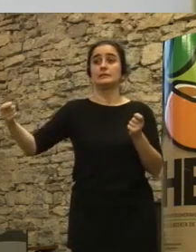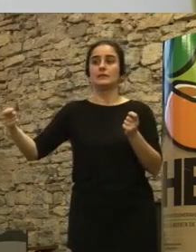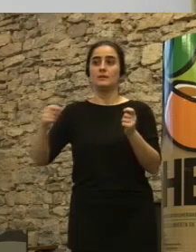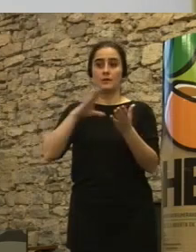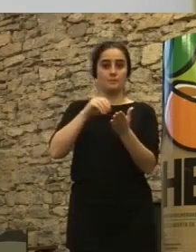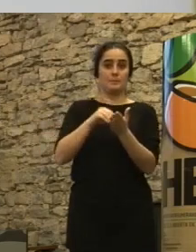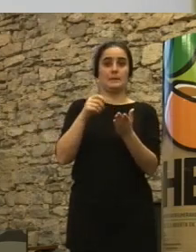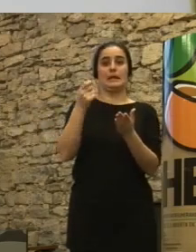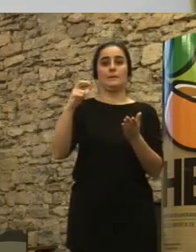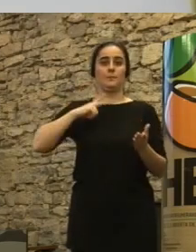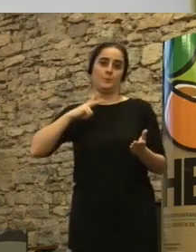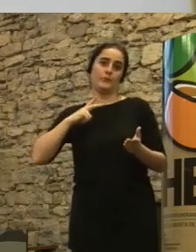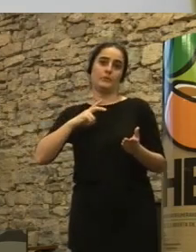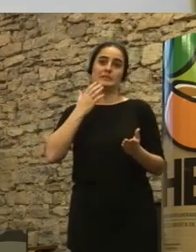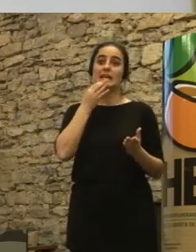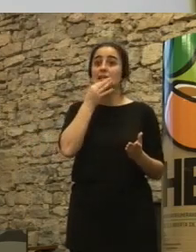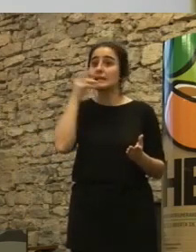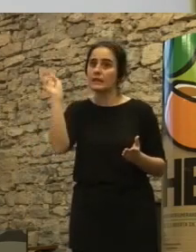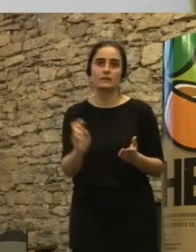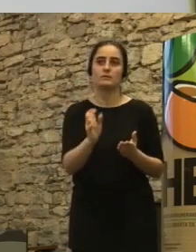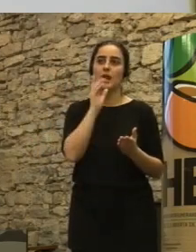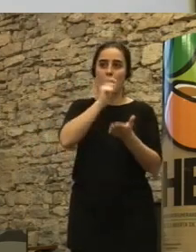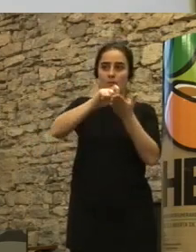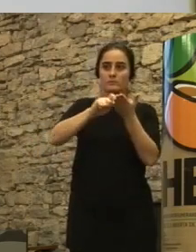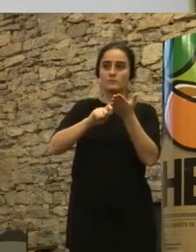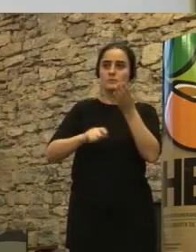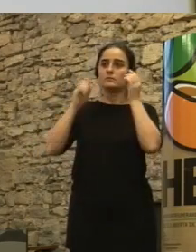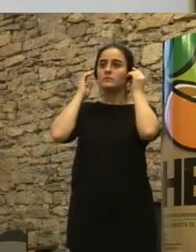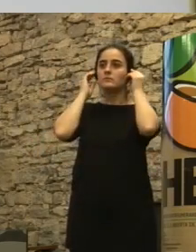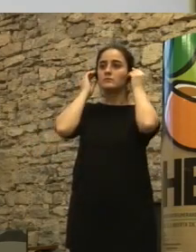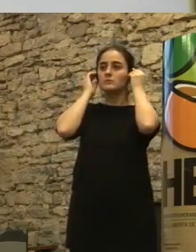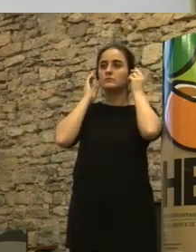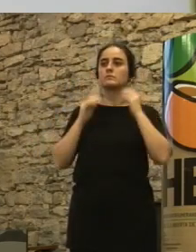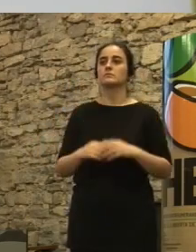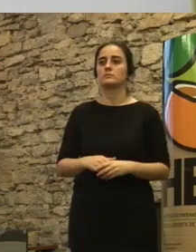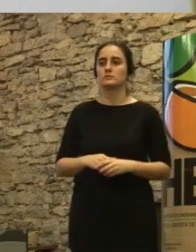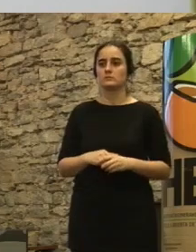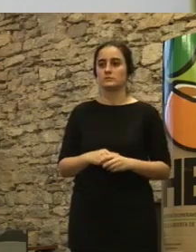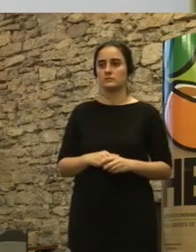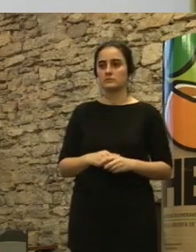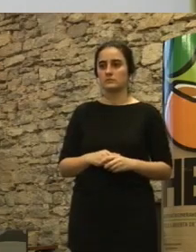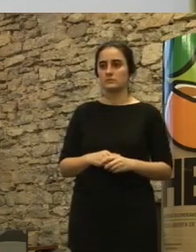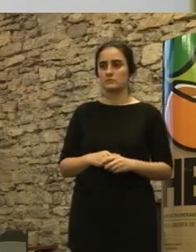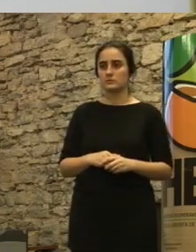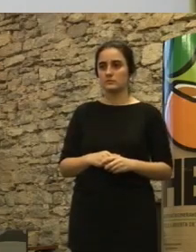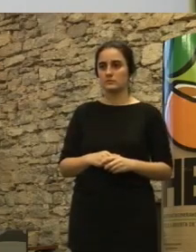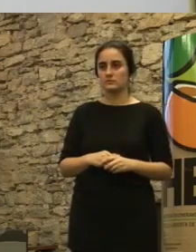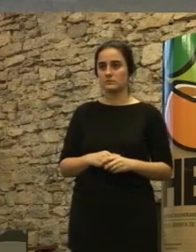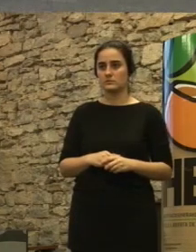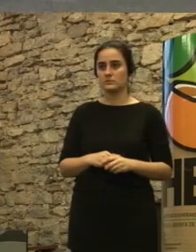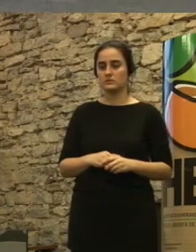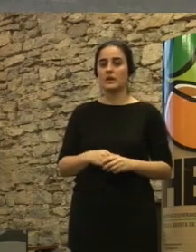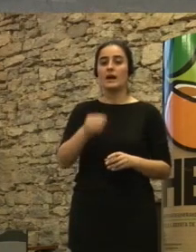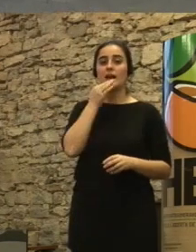una hojita, por favor, si no van a venir a la tarde, rellénenla. Y también, sí, Ruth.